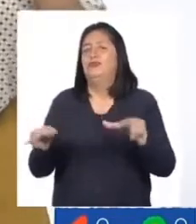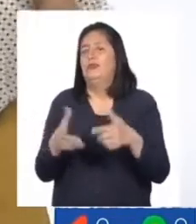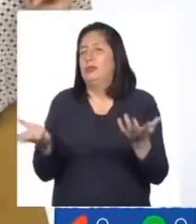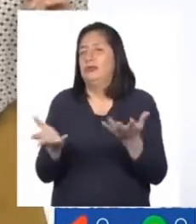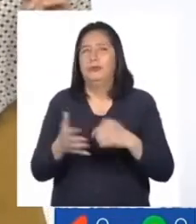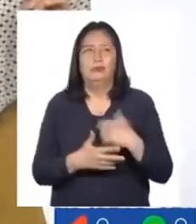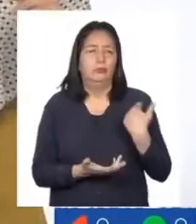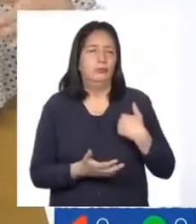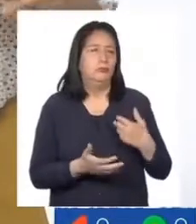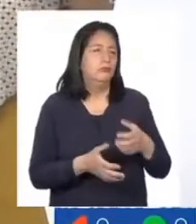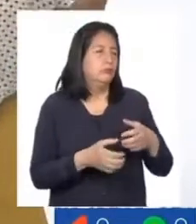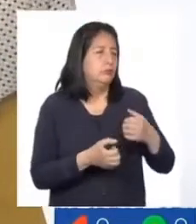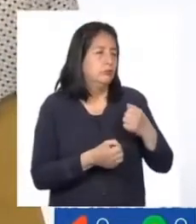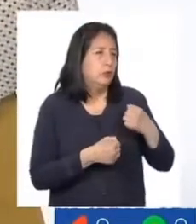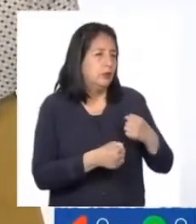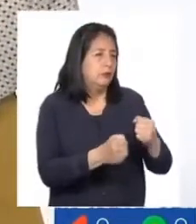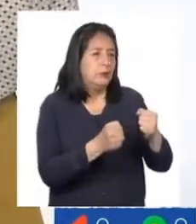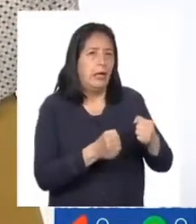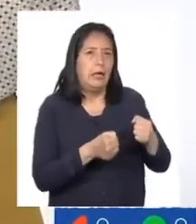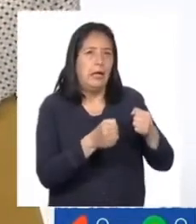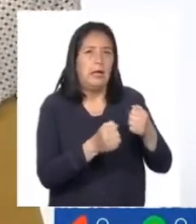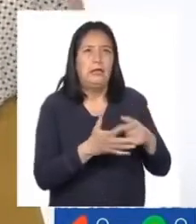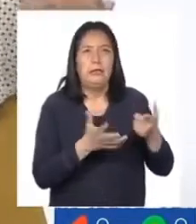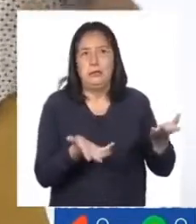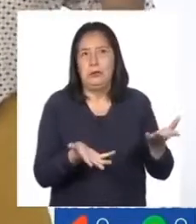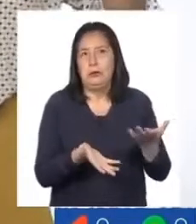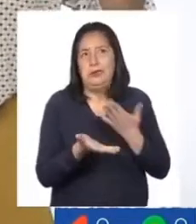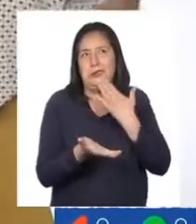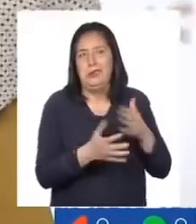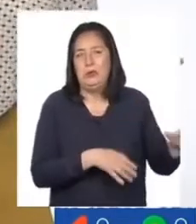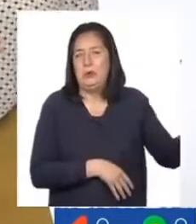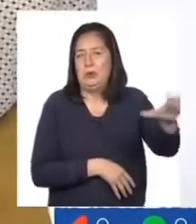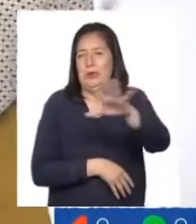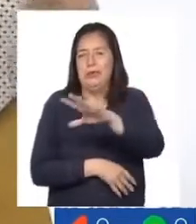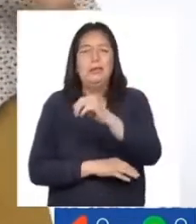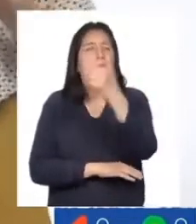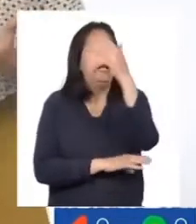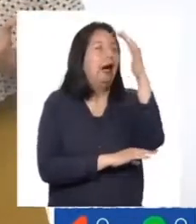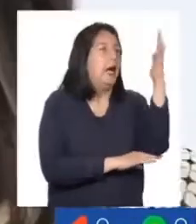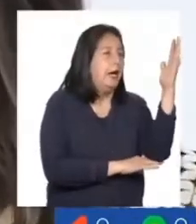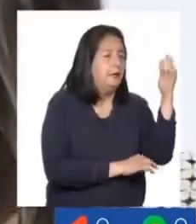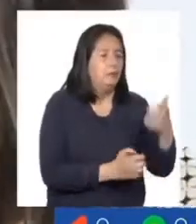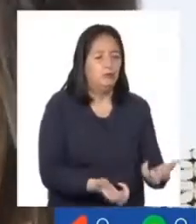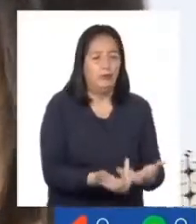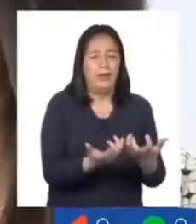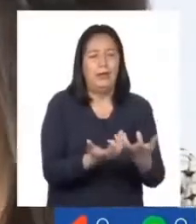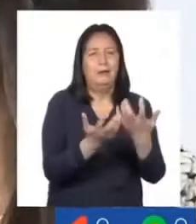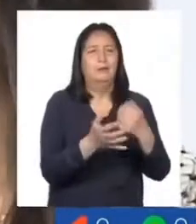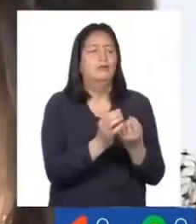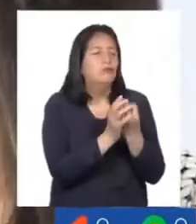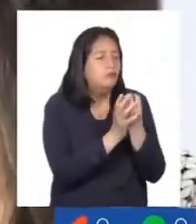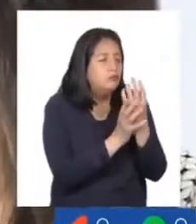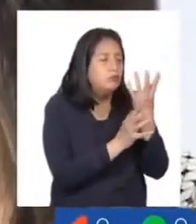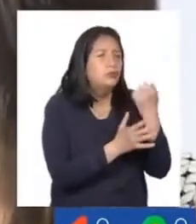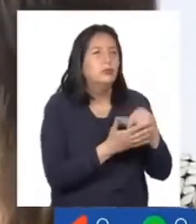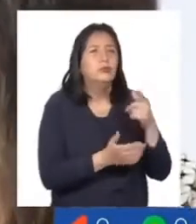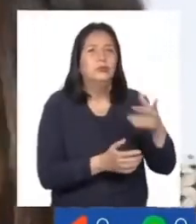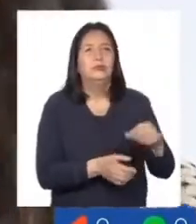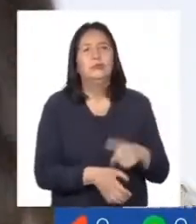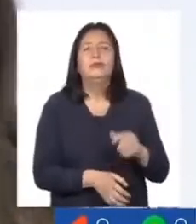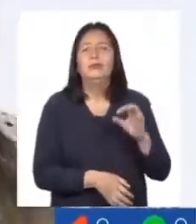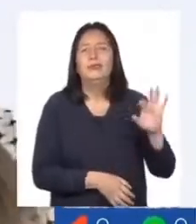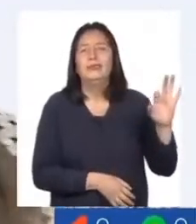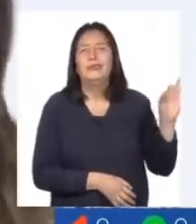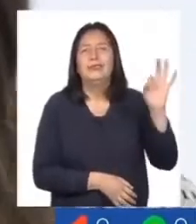Si estamos en el parque, nuestro espacio total estará conformado por los árboles, el pasto, las flores donde pasan las